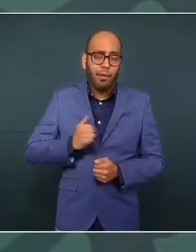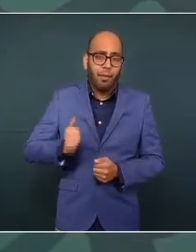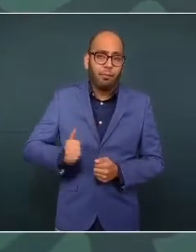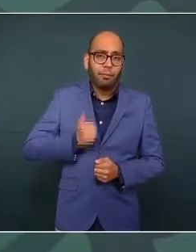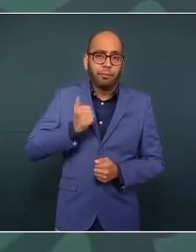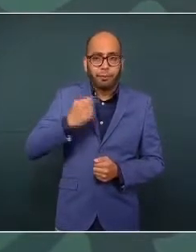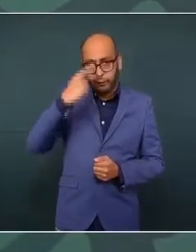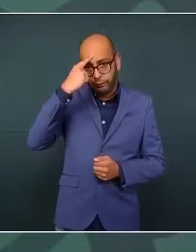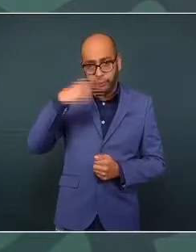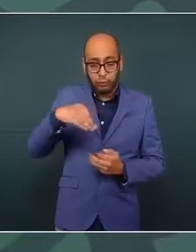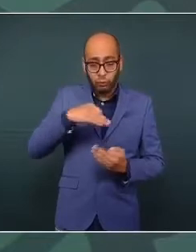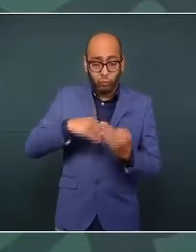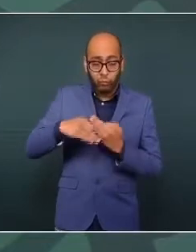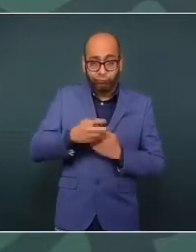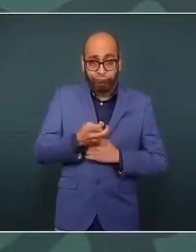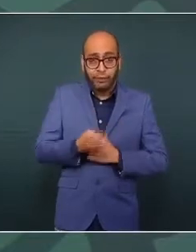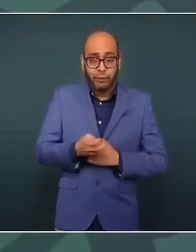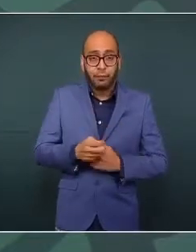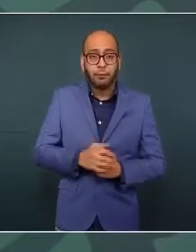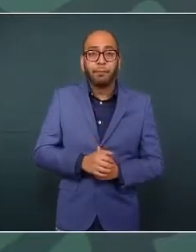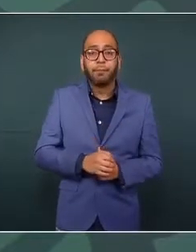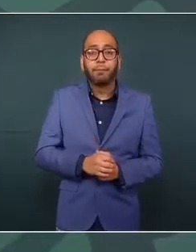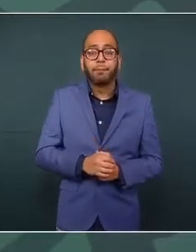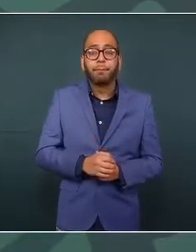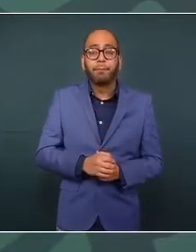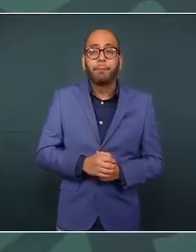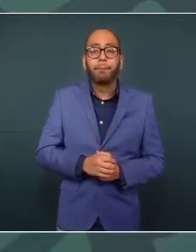para todo esto.